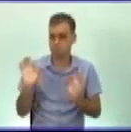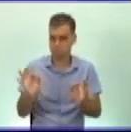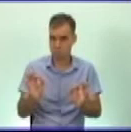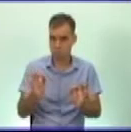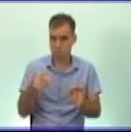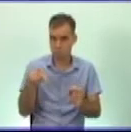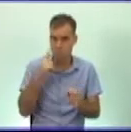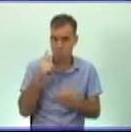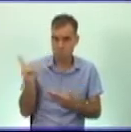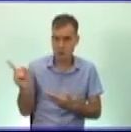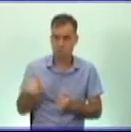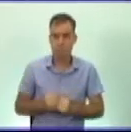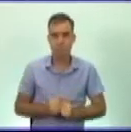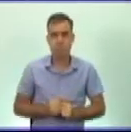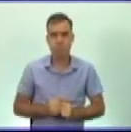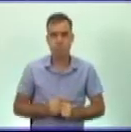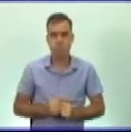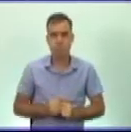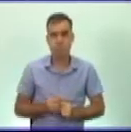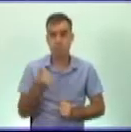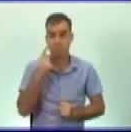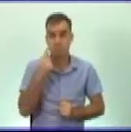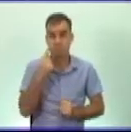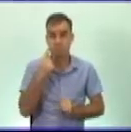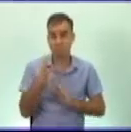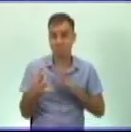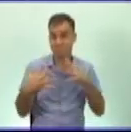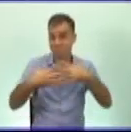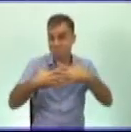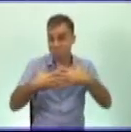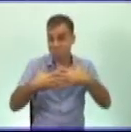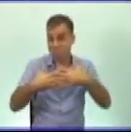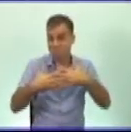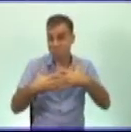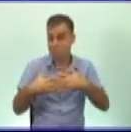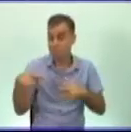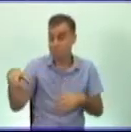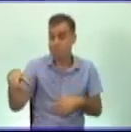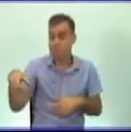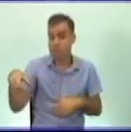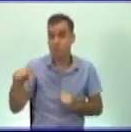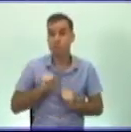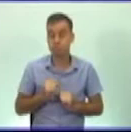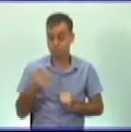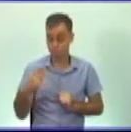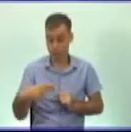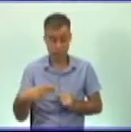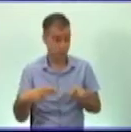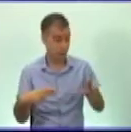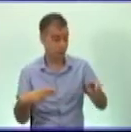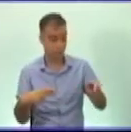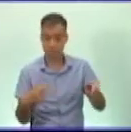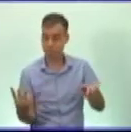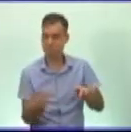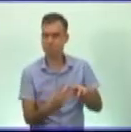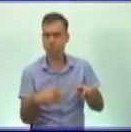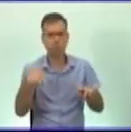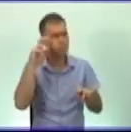imagen. Fíjense la relación que se establece ahí entre generatriz, altura y radio. ¿Qué les recuerda?